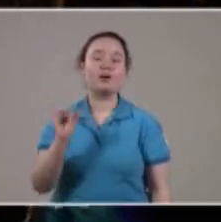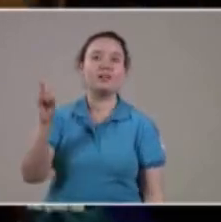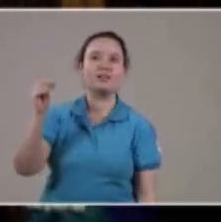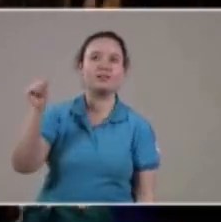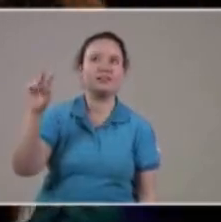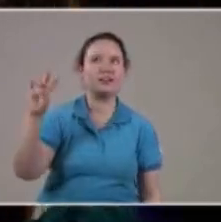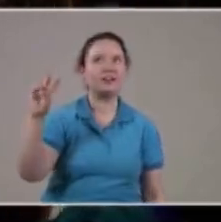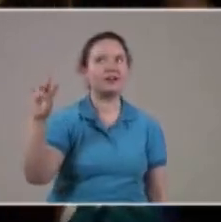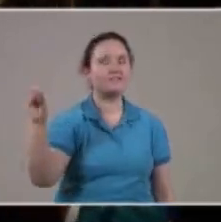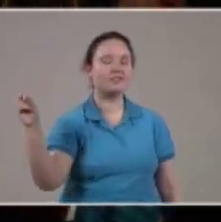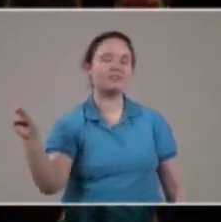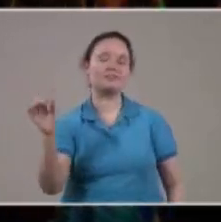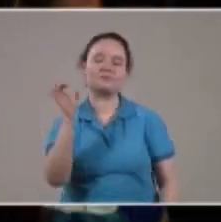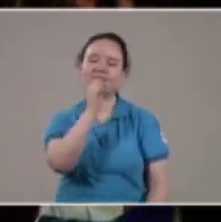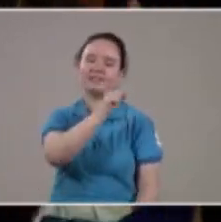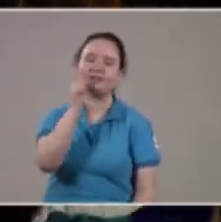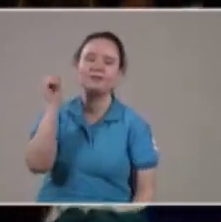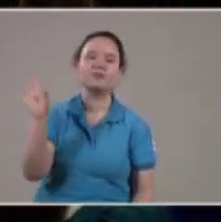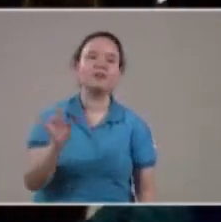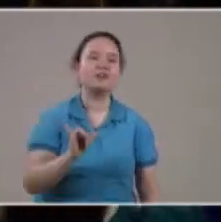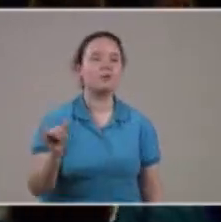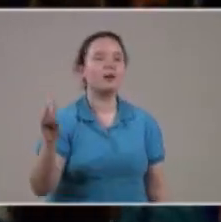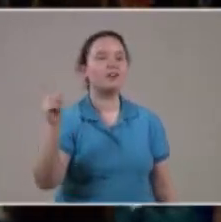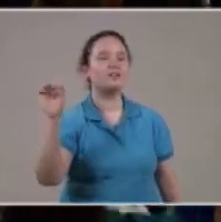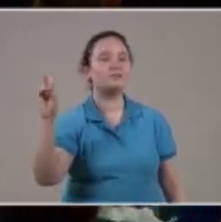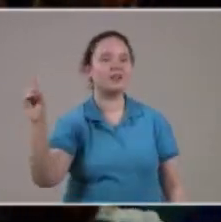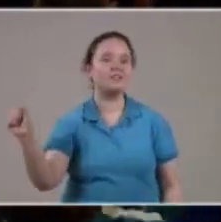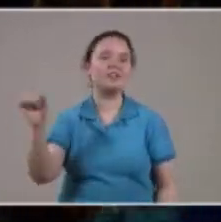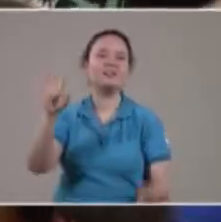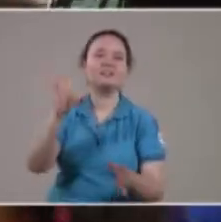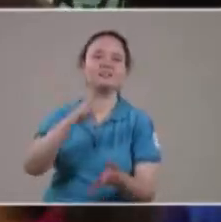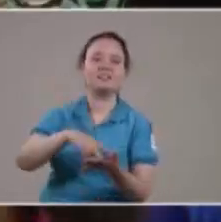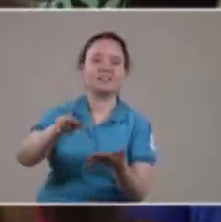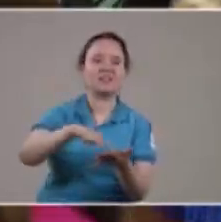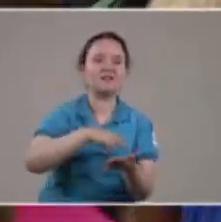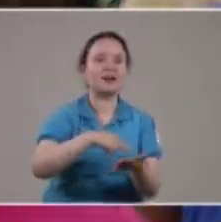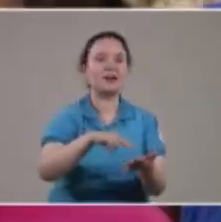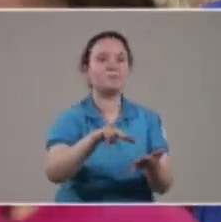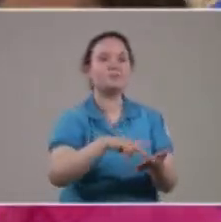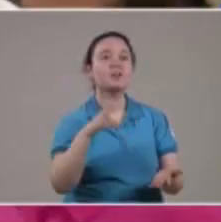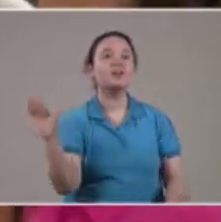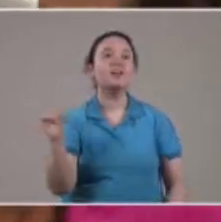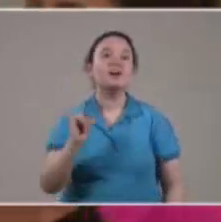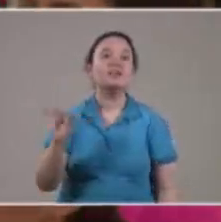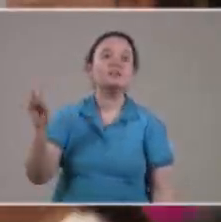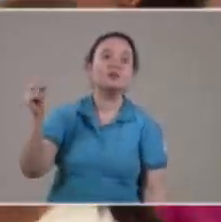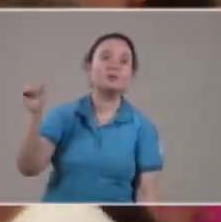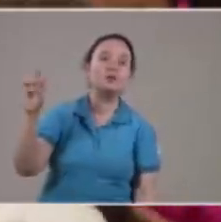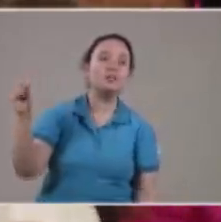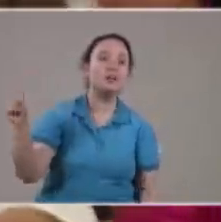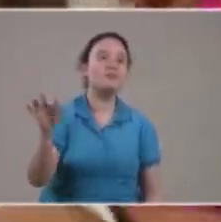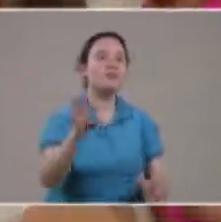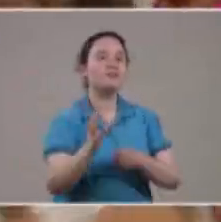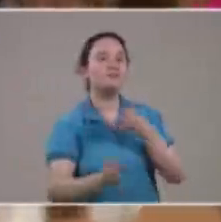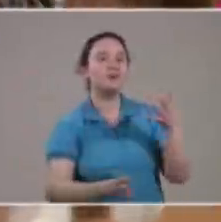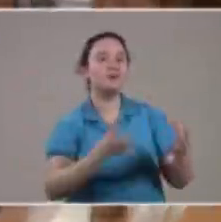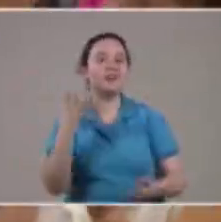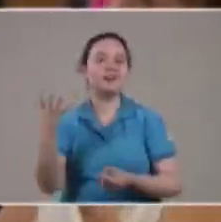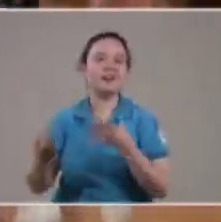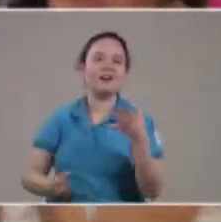Así como David cantaba, así como David danzaba, así como